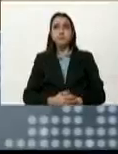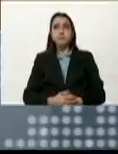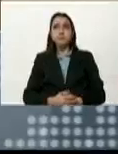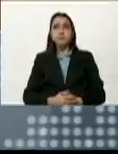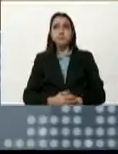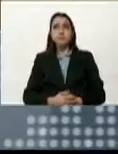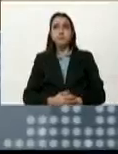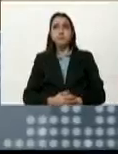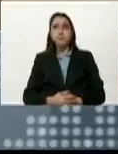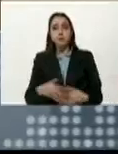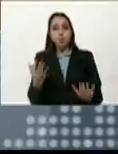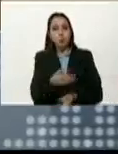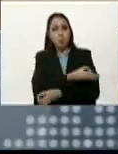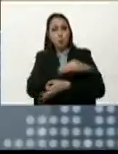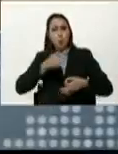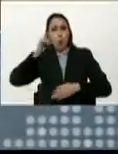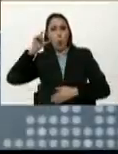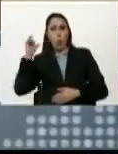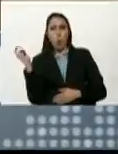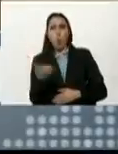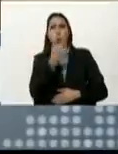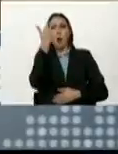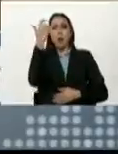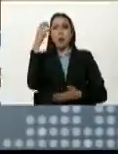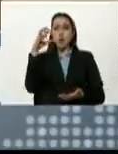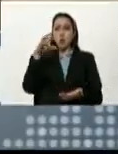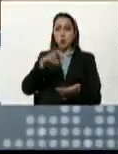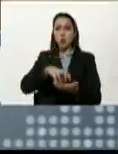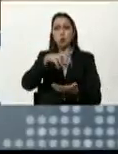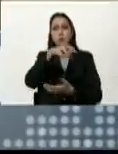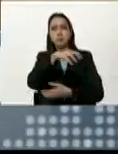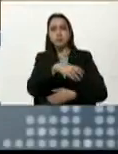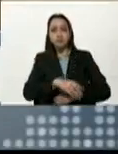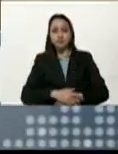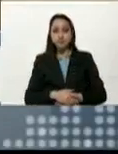extraordinario guárico barco barco arico